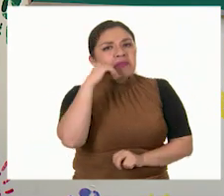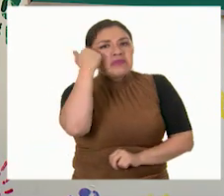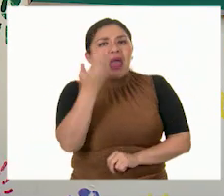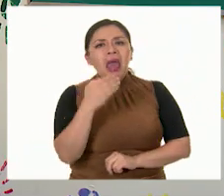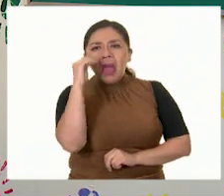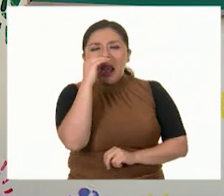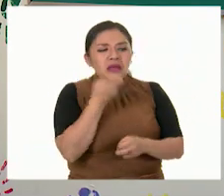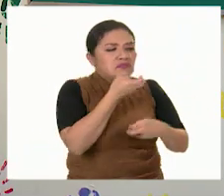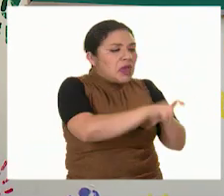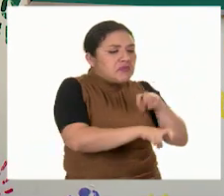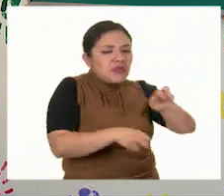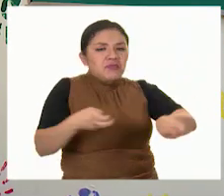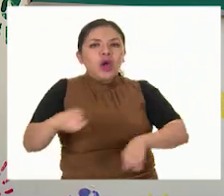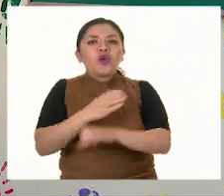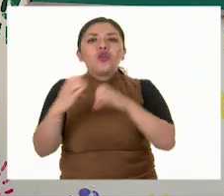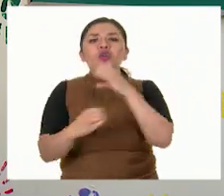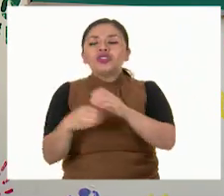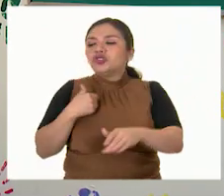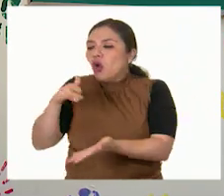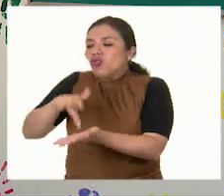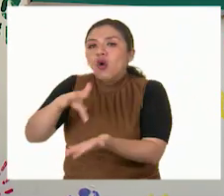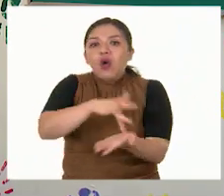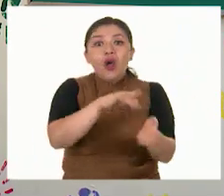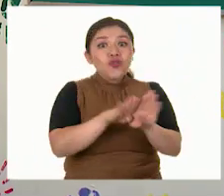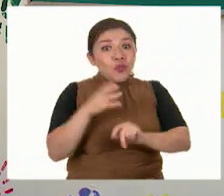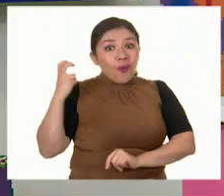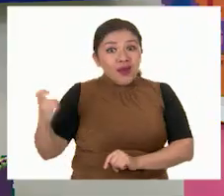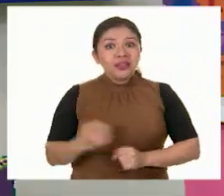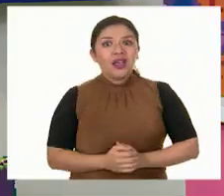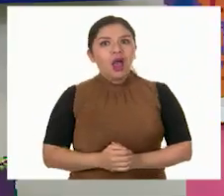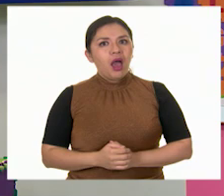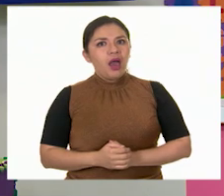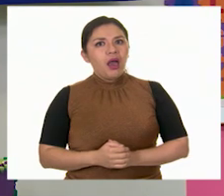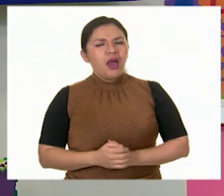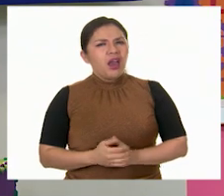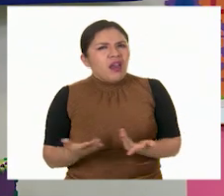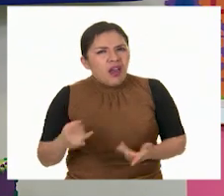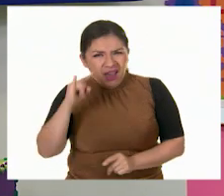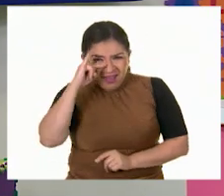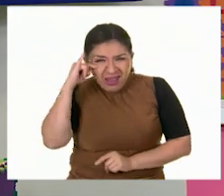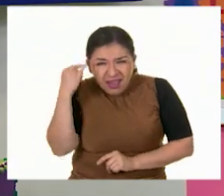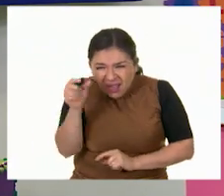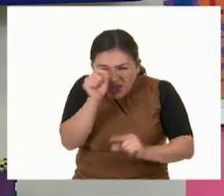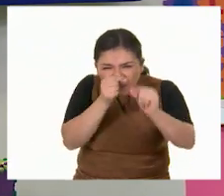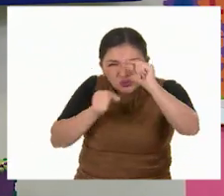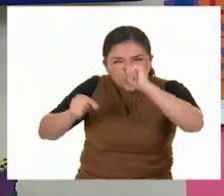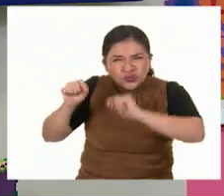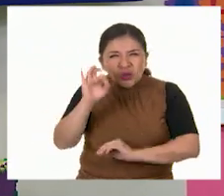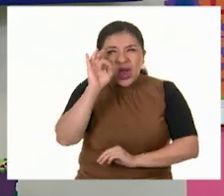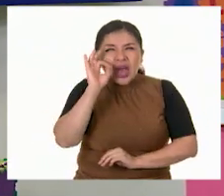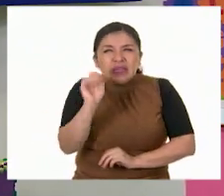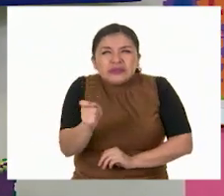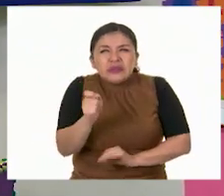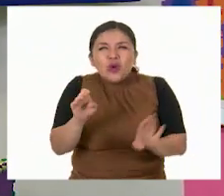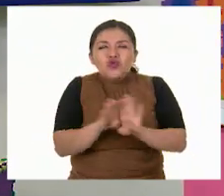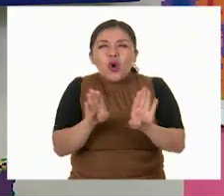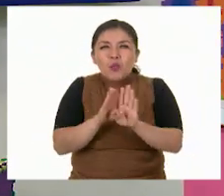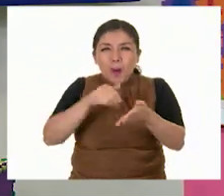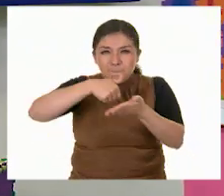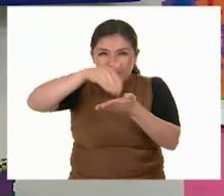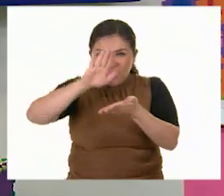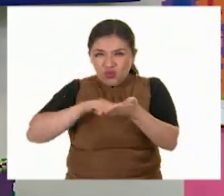en todos los objetos que tocamos, como este. Entonces, si los microbios fueran la pintura que traes en la